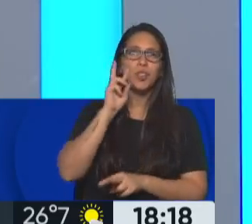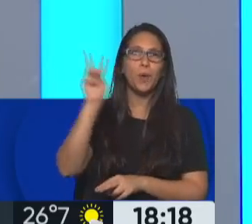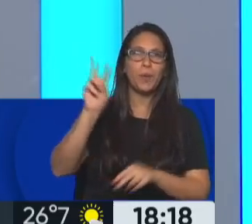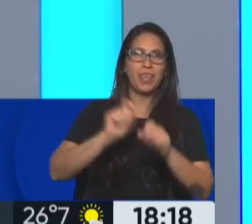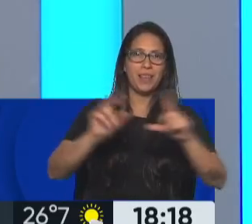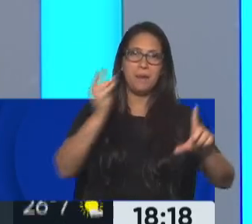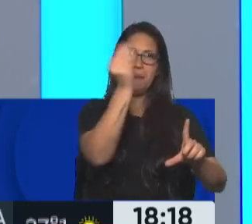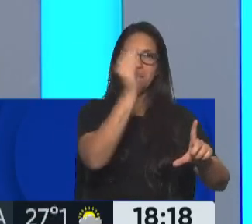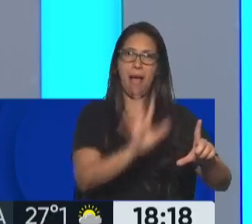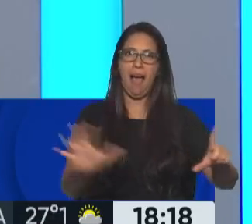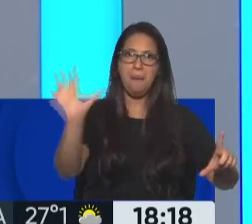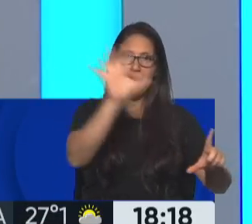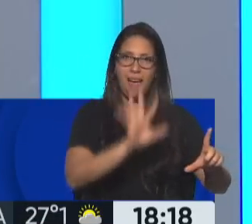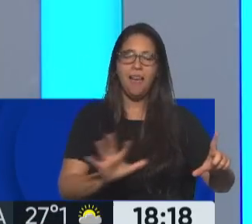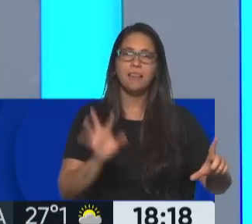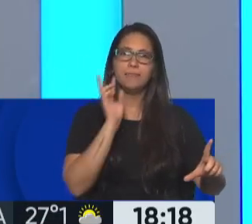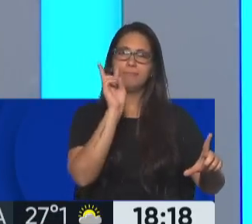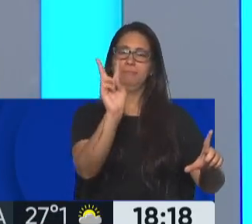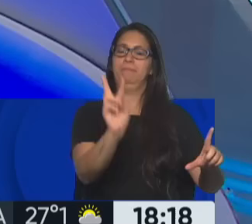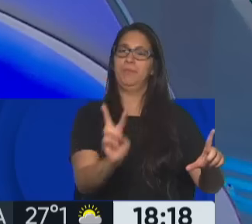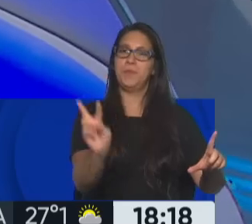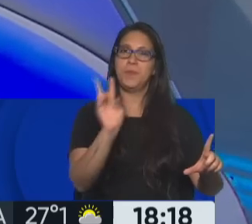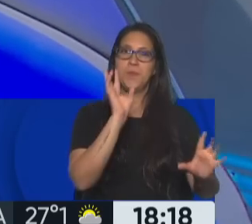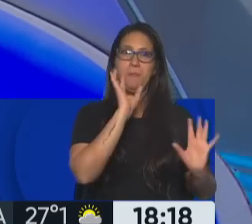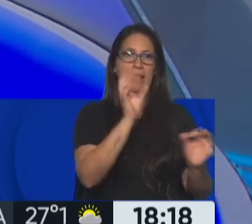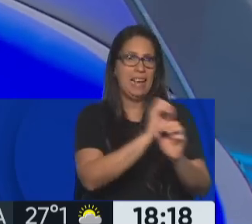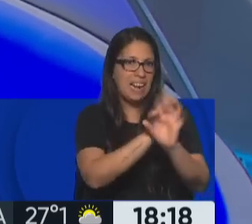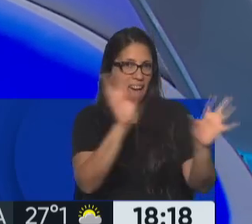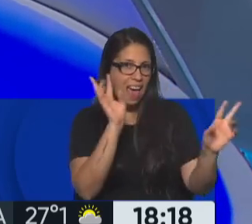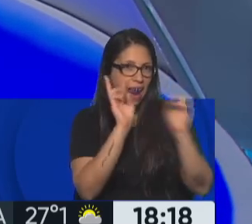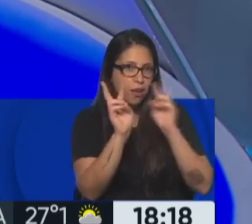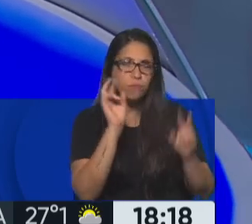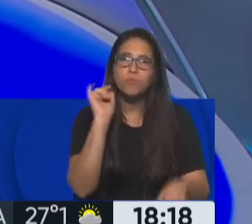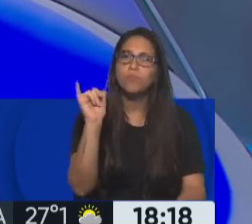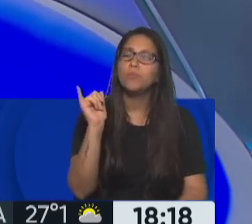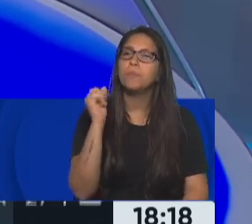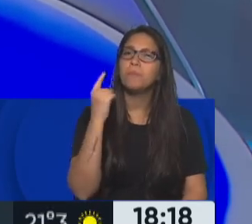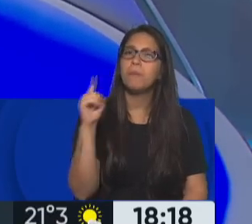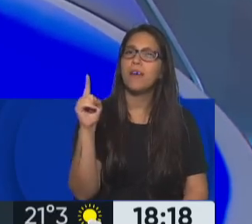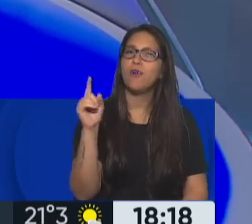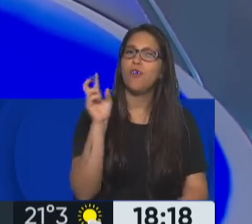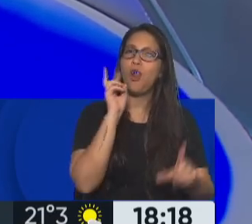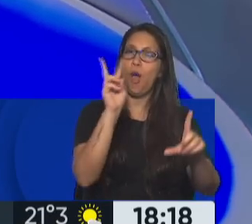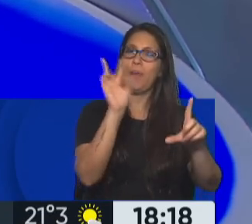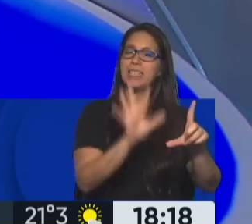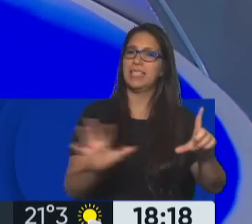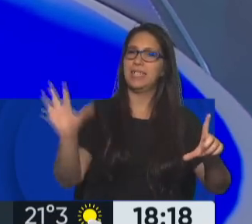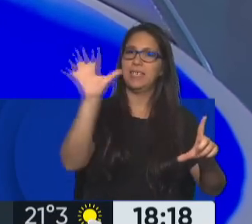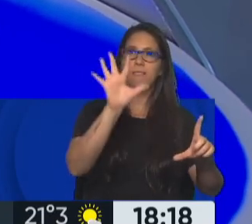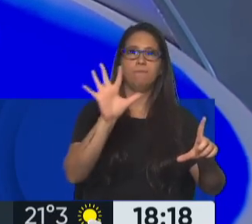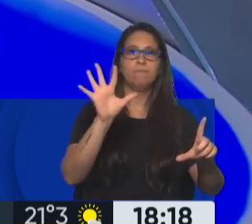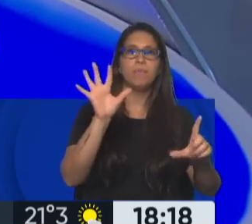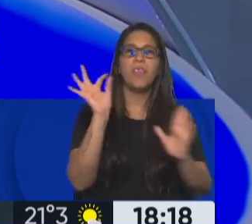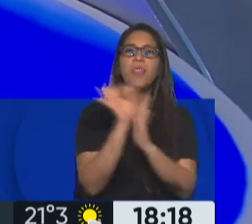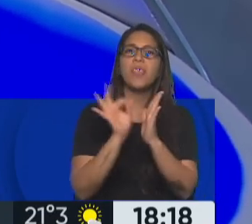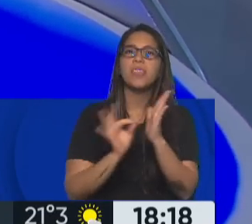de los condados. Totalmente. Que me parece... Bien gráfico, ¿no? Sí, pero además tiene un valor muy relevante en cosas que quizás uno